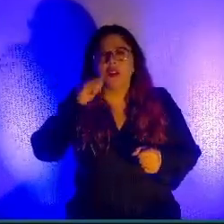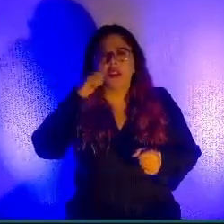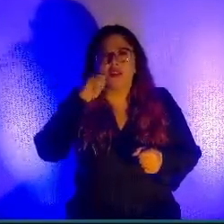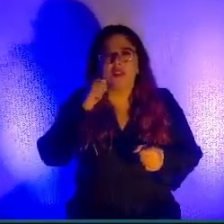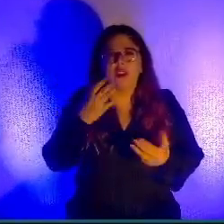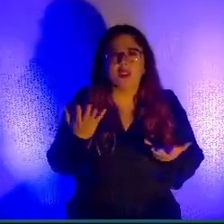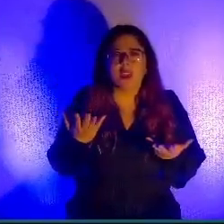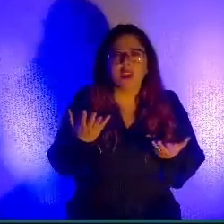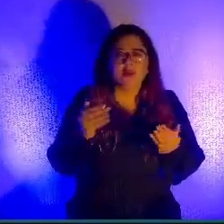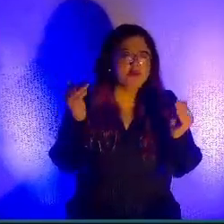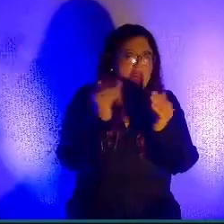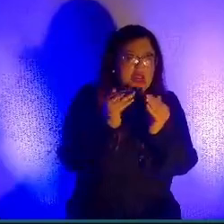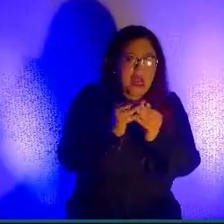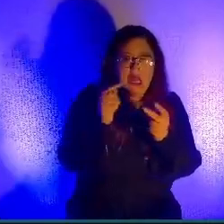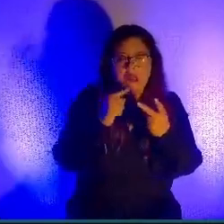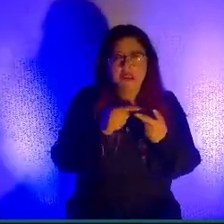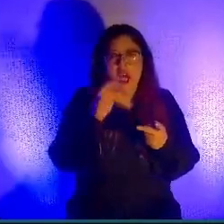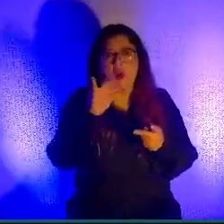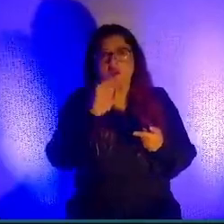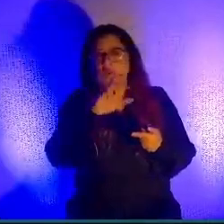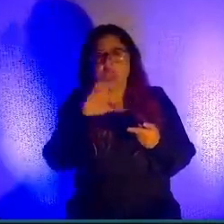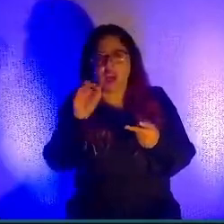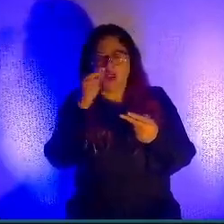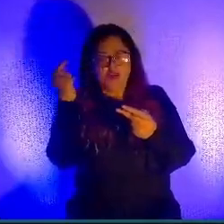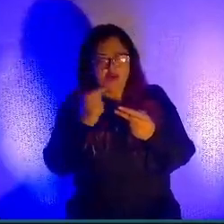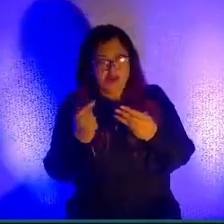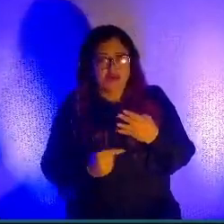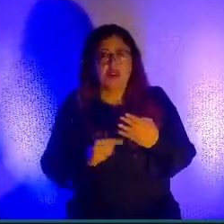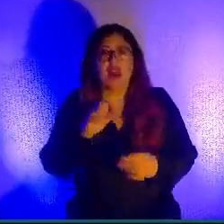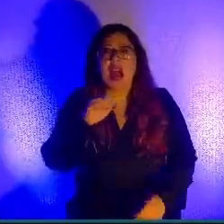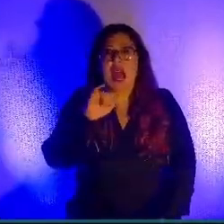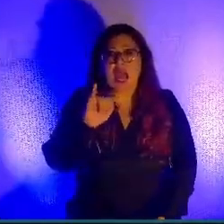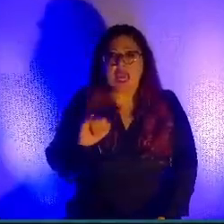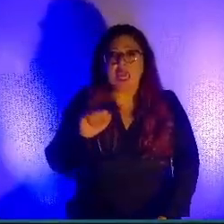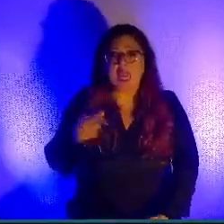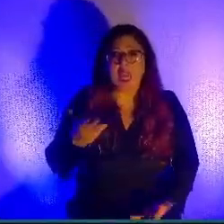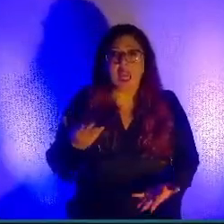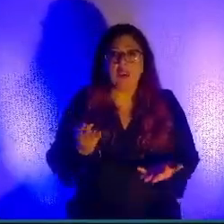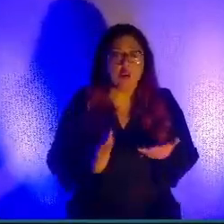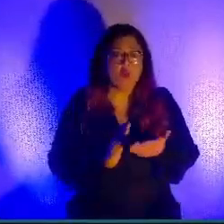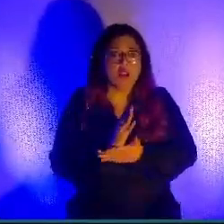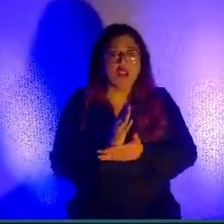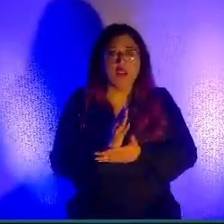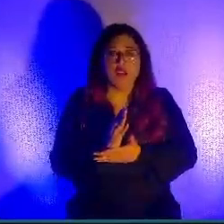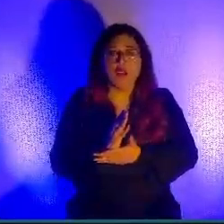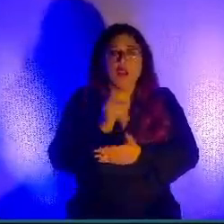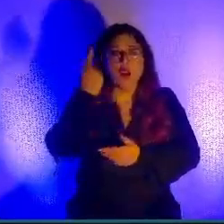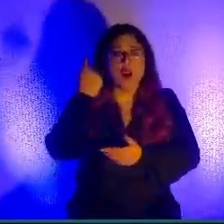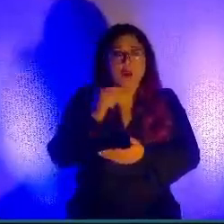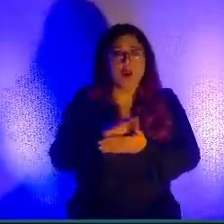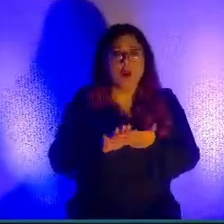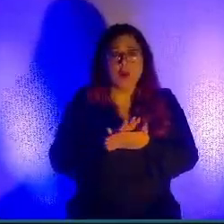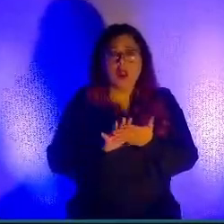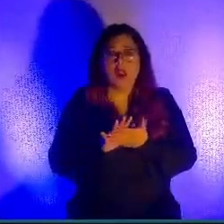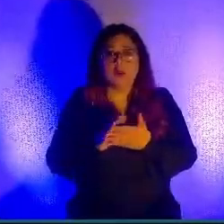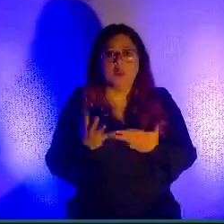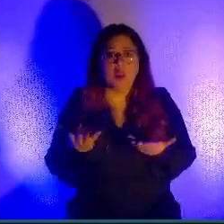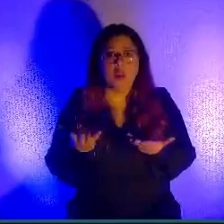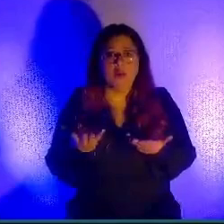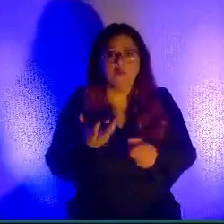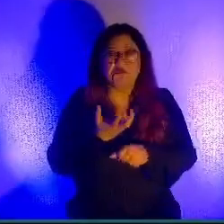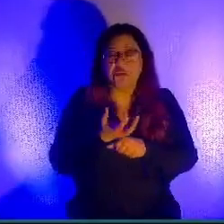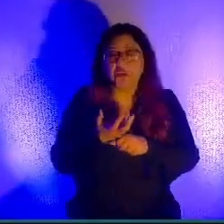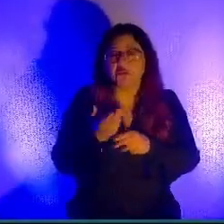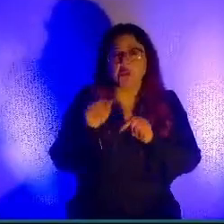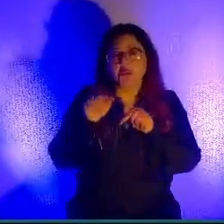pierro o que es una casa y la generativa básicamente empezó a hablar el pierro está con la bola dentro de la casa